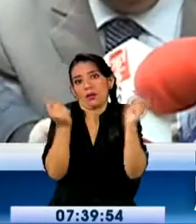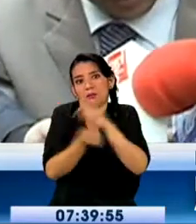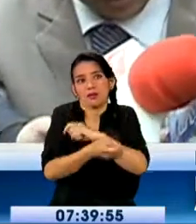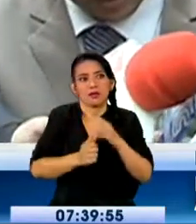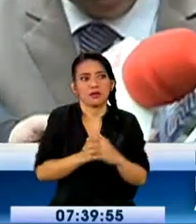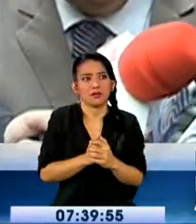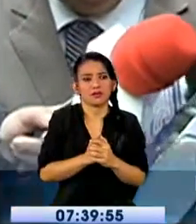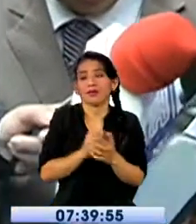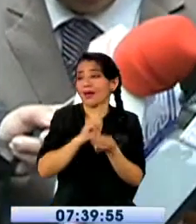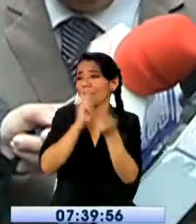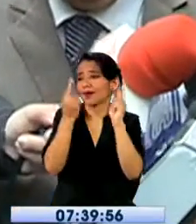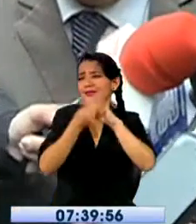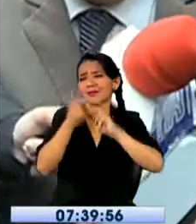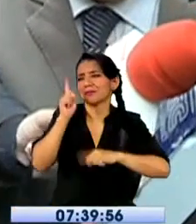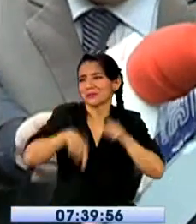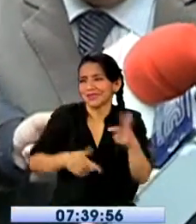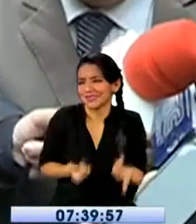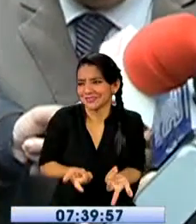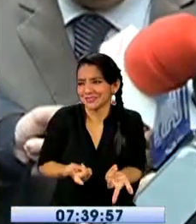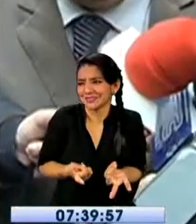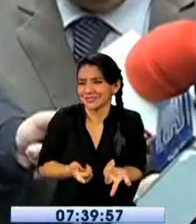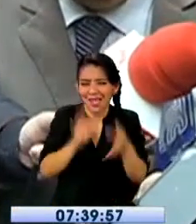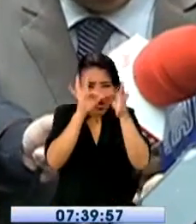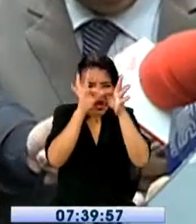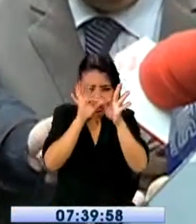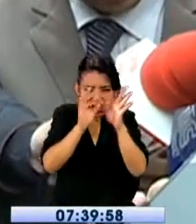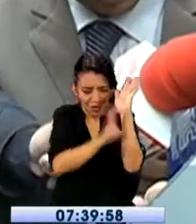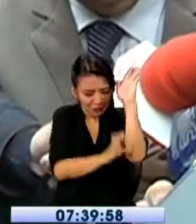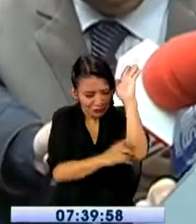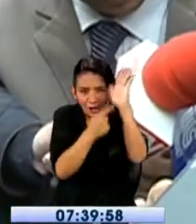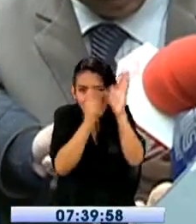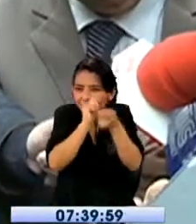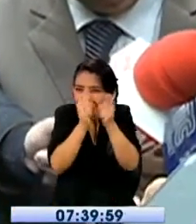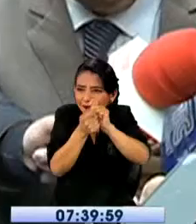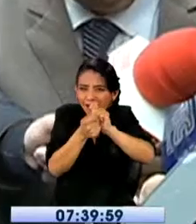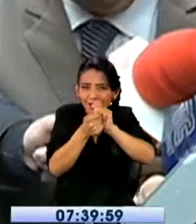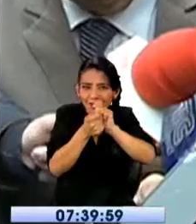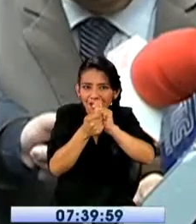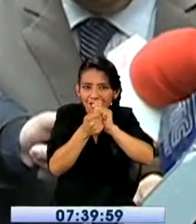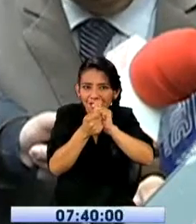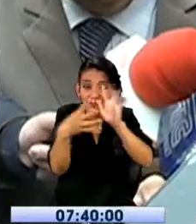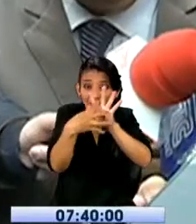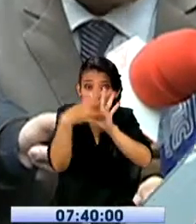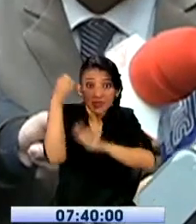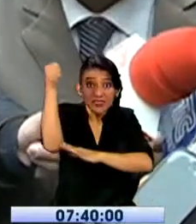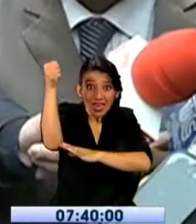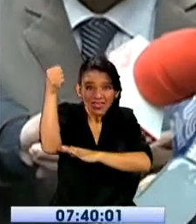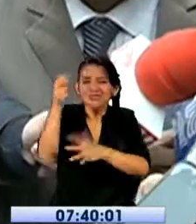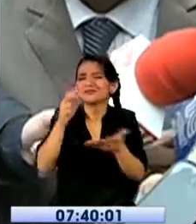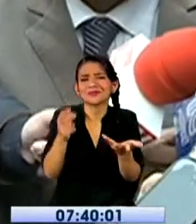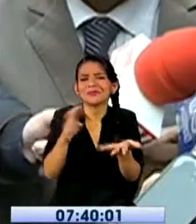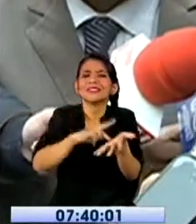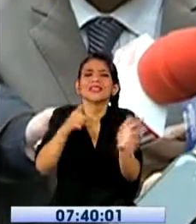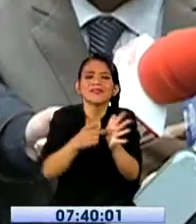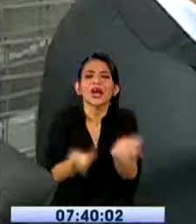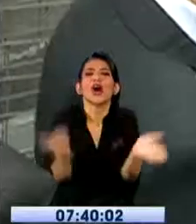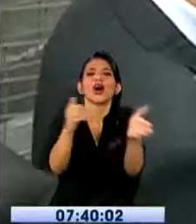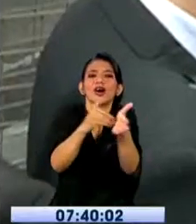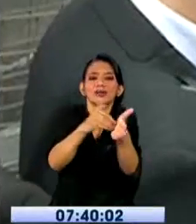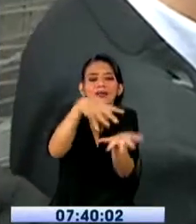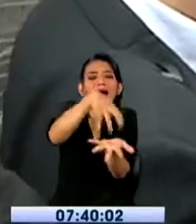hay cómo hacer enmiendas. No. Para modificar el capítulo de derecho hay que hacer otra asamblea